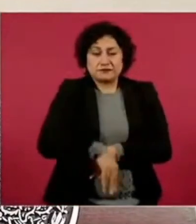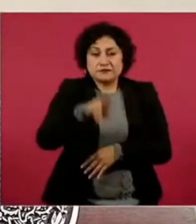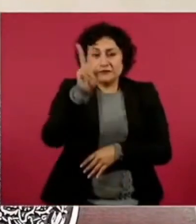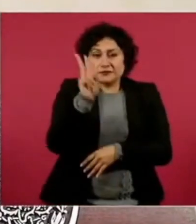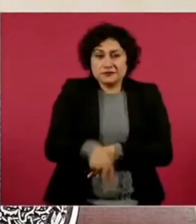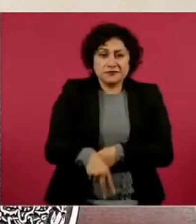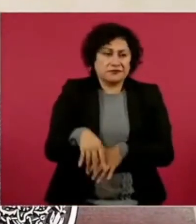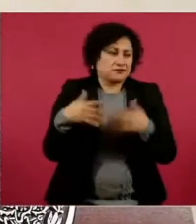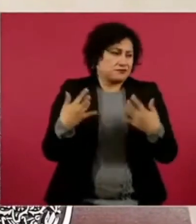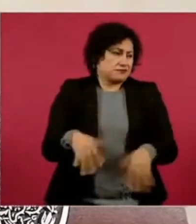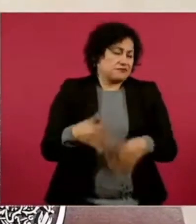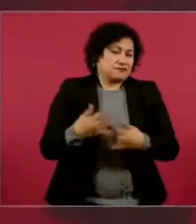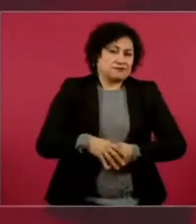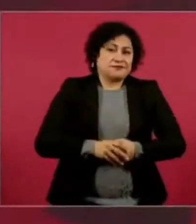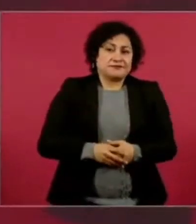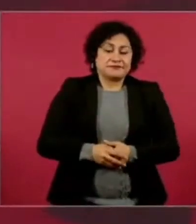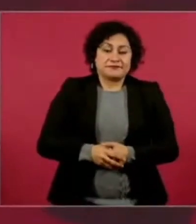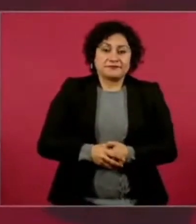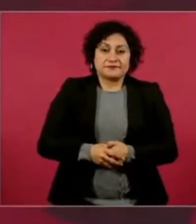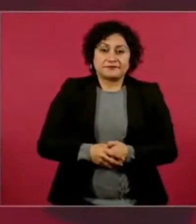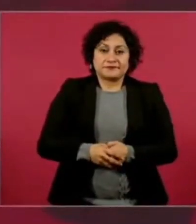inmundo,